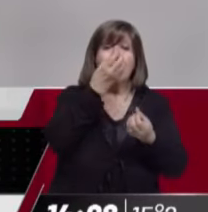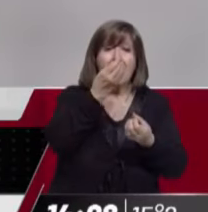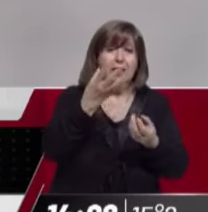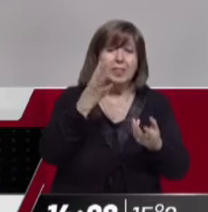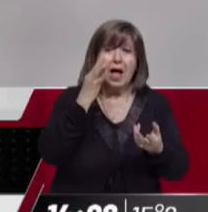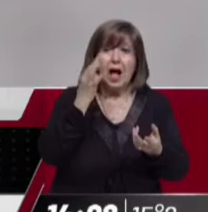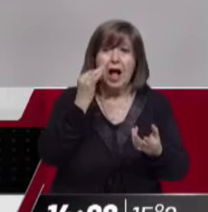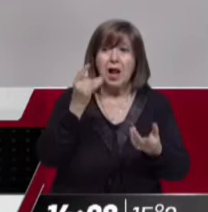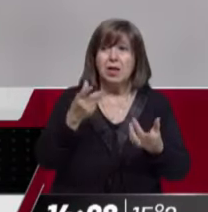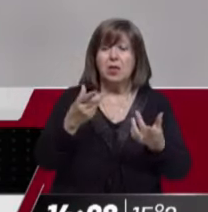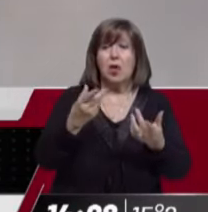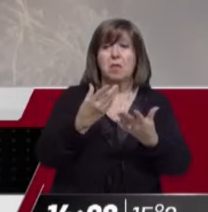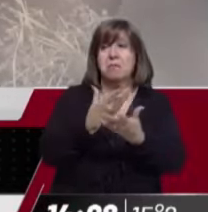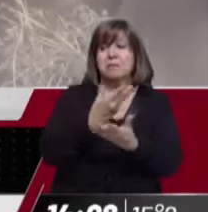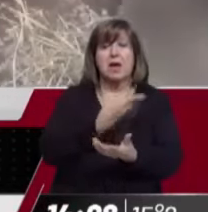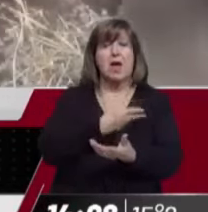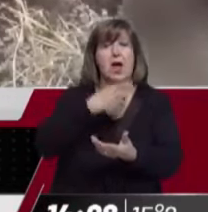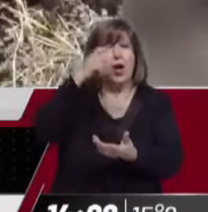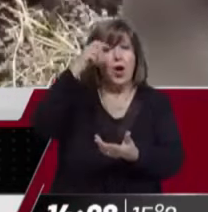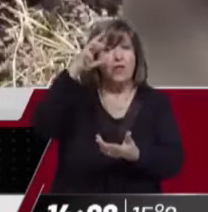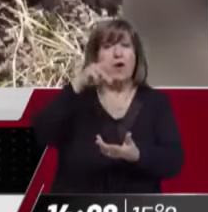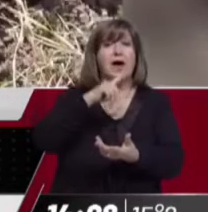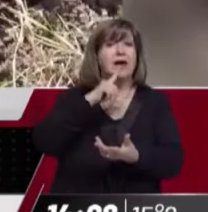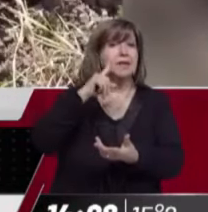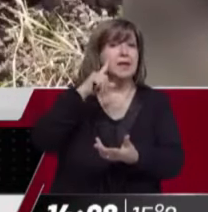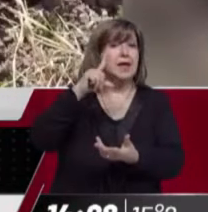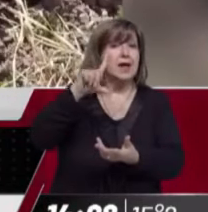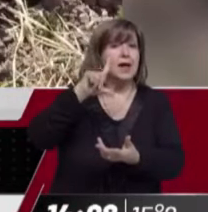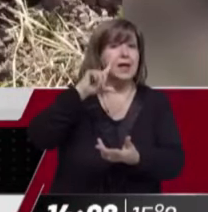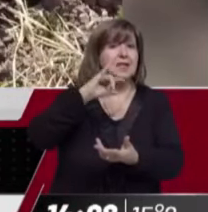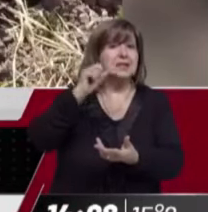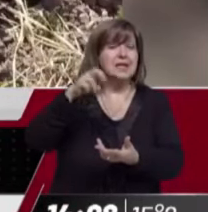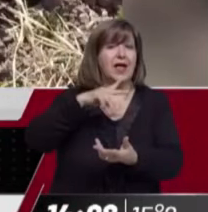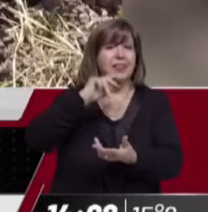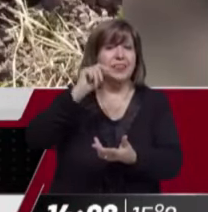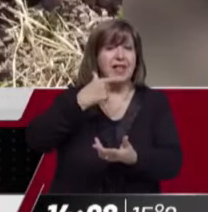serían quienes han ocasionado estas muertes de los animales allí en el departamento de Rivadavia.